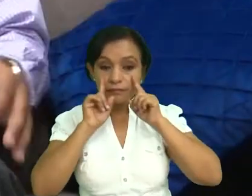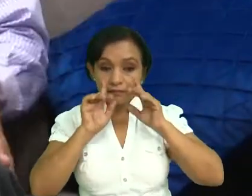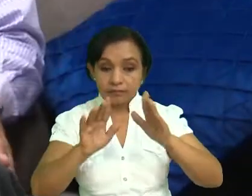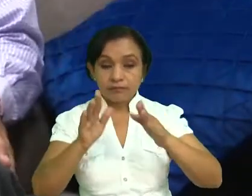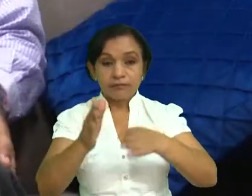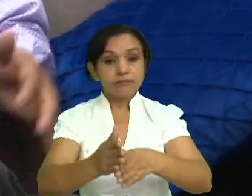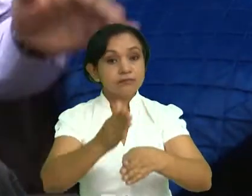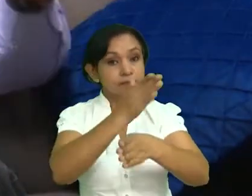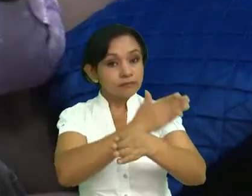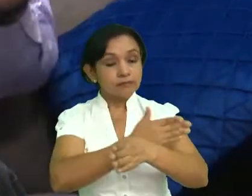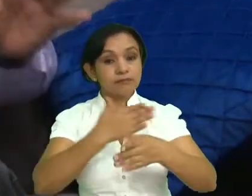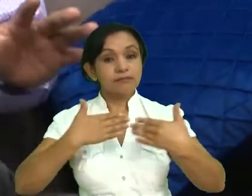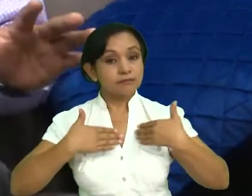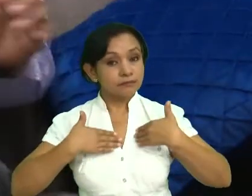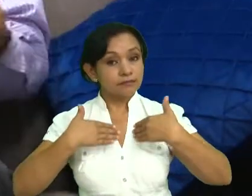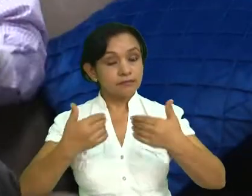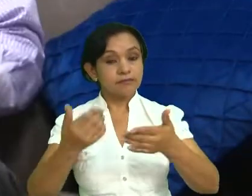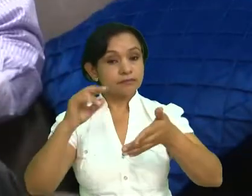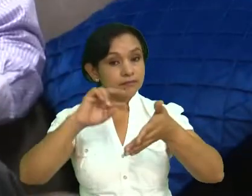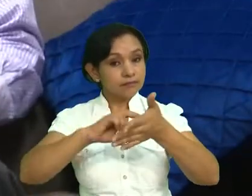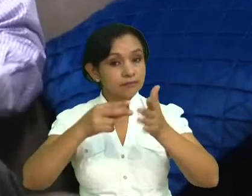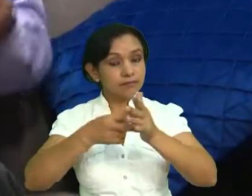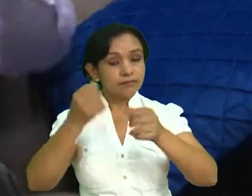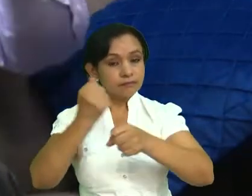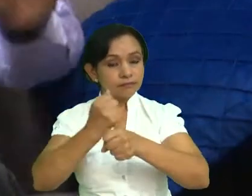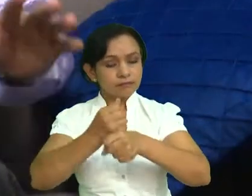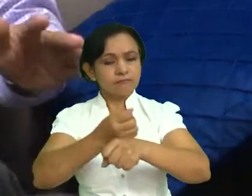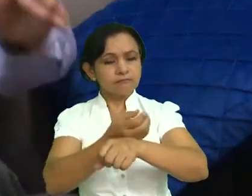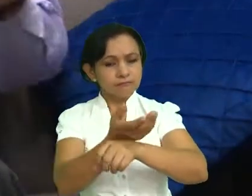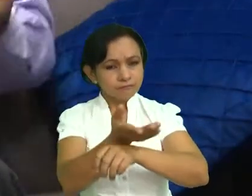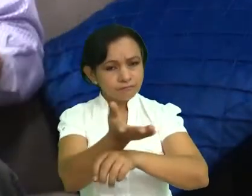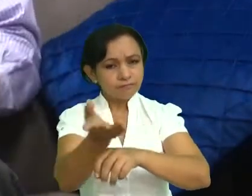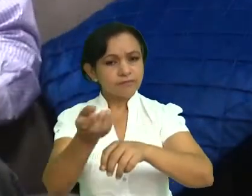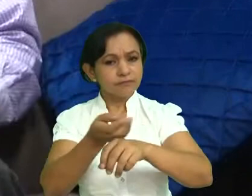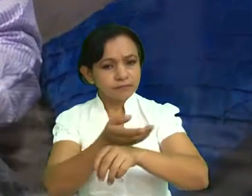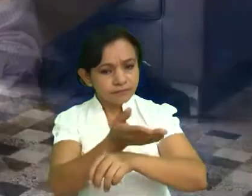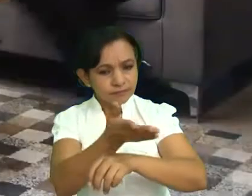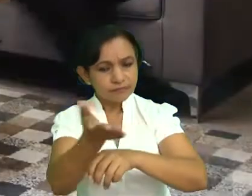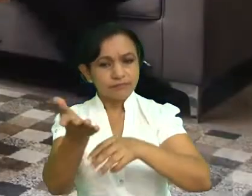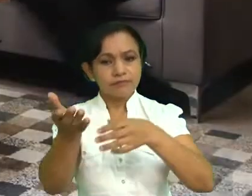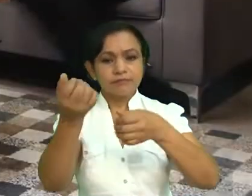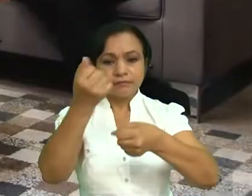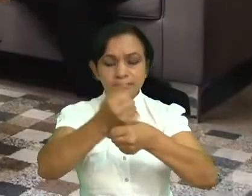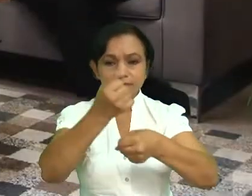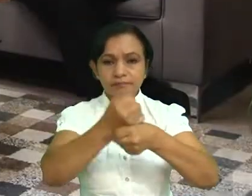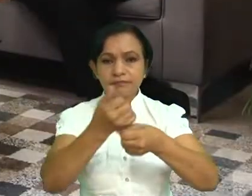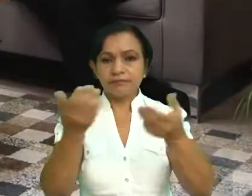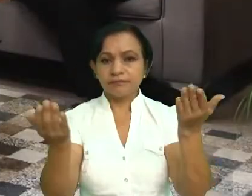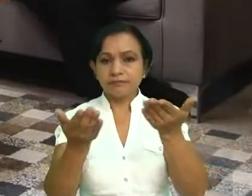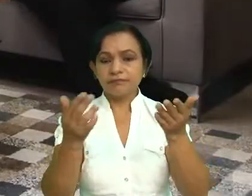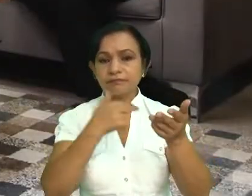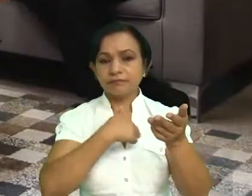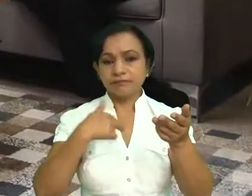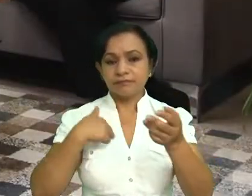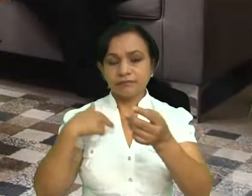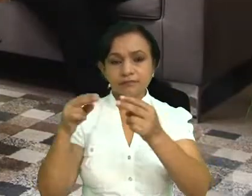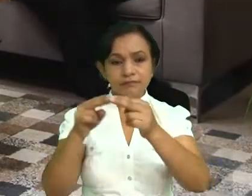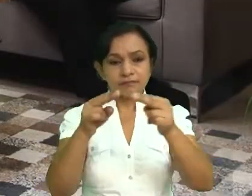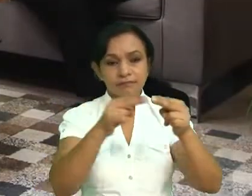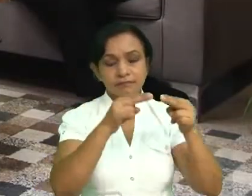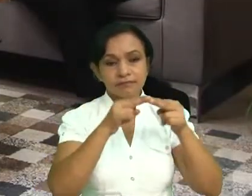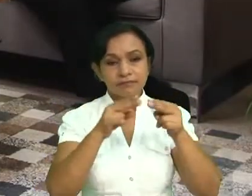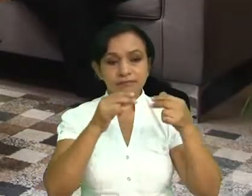pudimos entender lo que significa el trabajo de sensibilización, el trabajo de información. Vimos también cómo se están articulando las instituciones